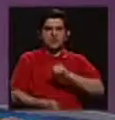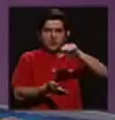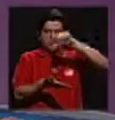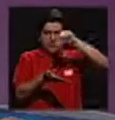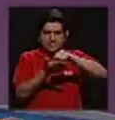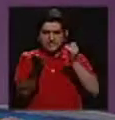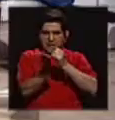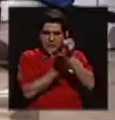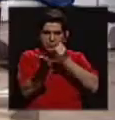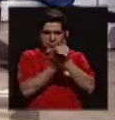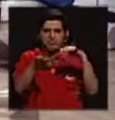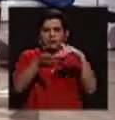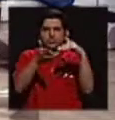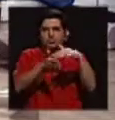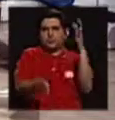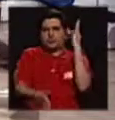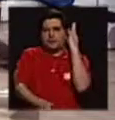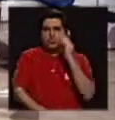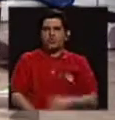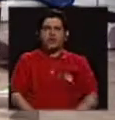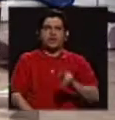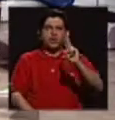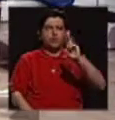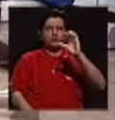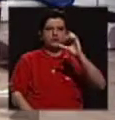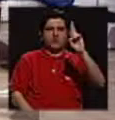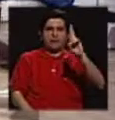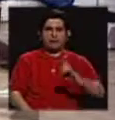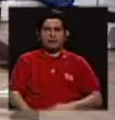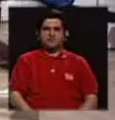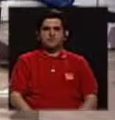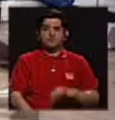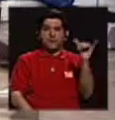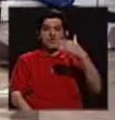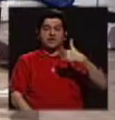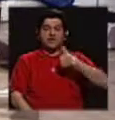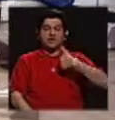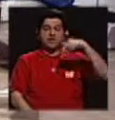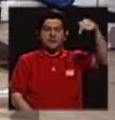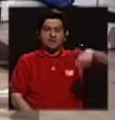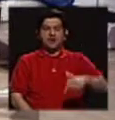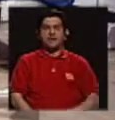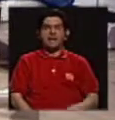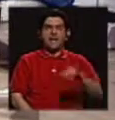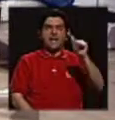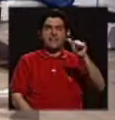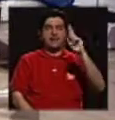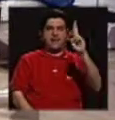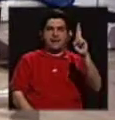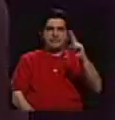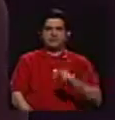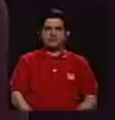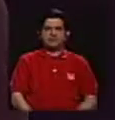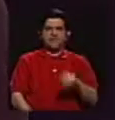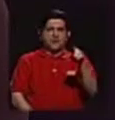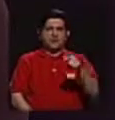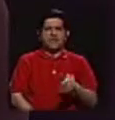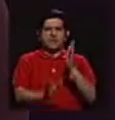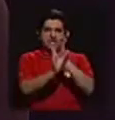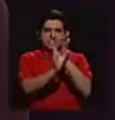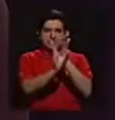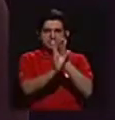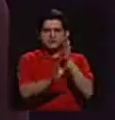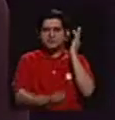Centro de Investigación de Estudios de la Mujer de la Universidad de Costa Rica. También está con nosotros Adriana Rodríguez, quien es psicóloga